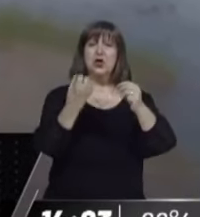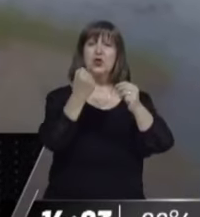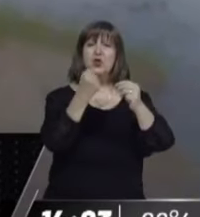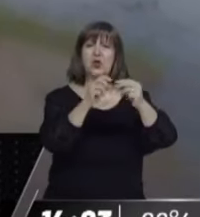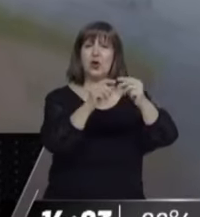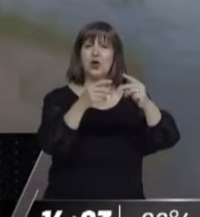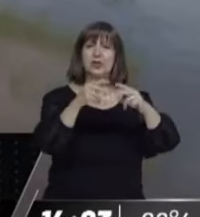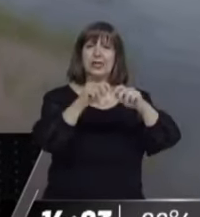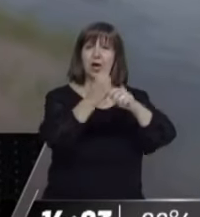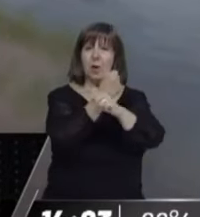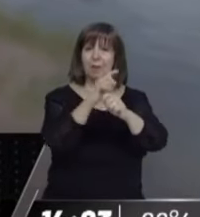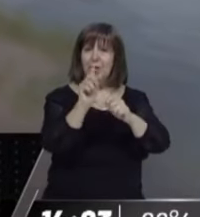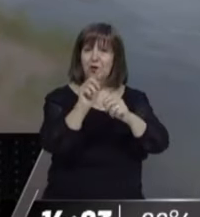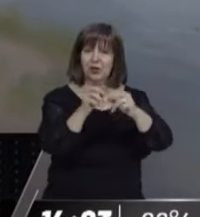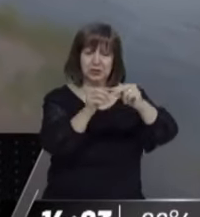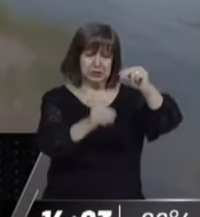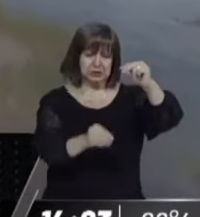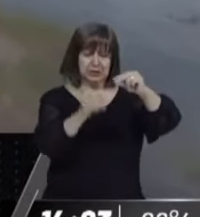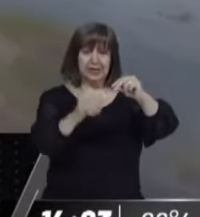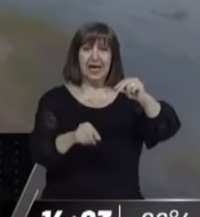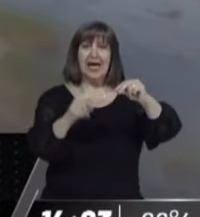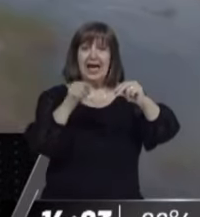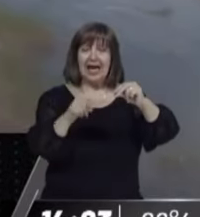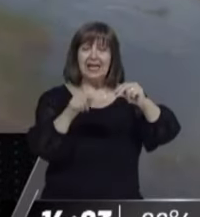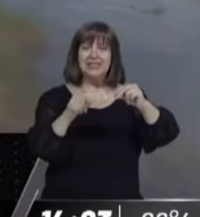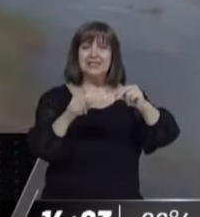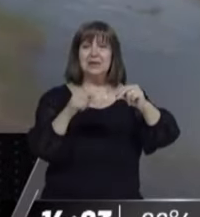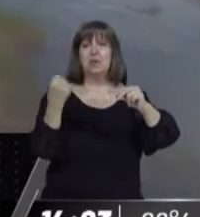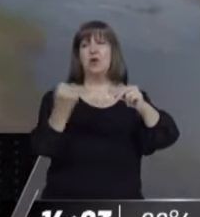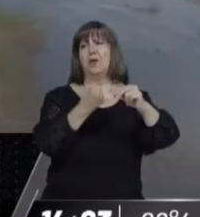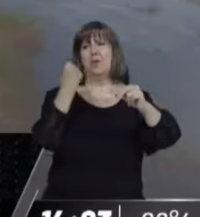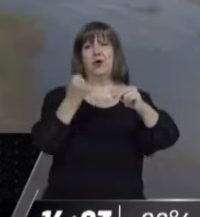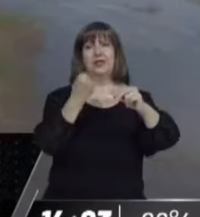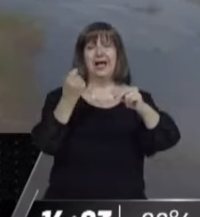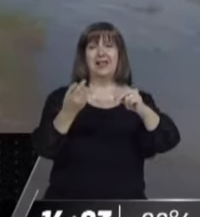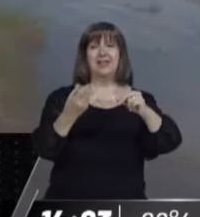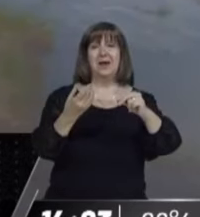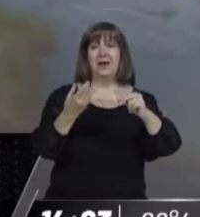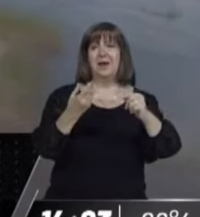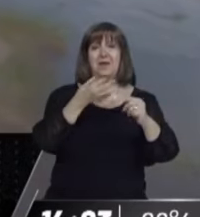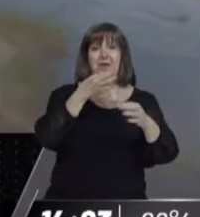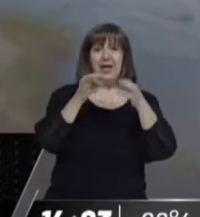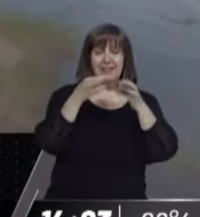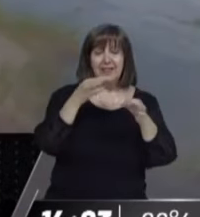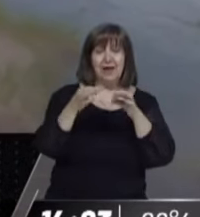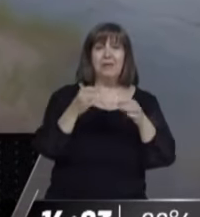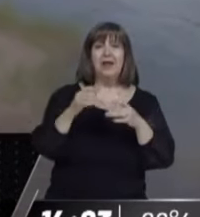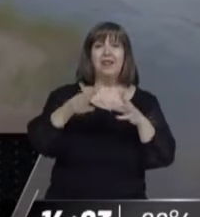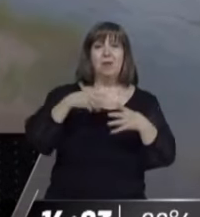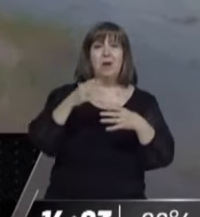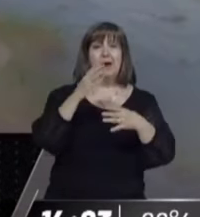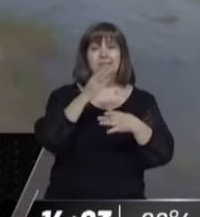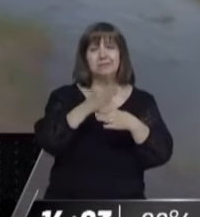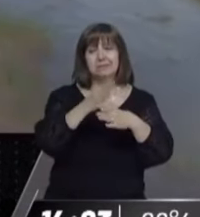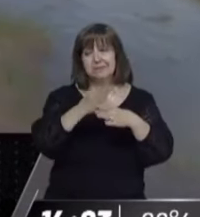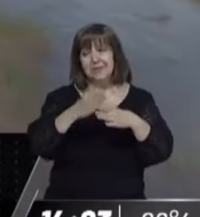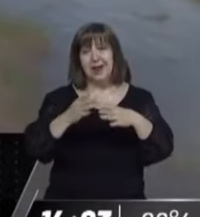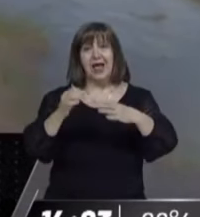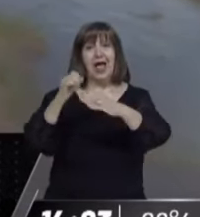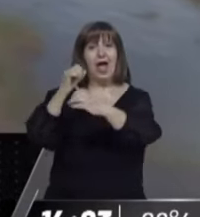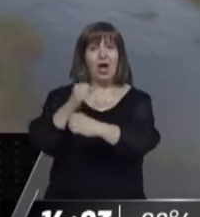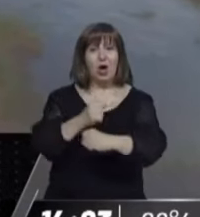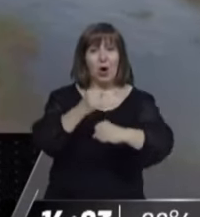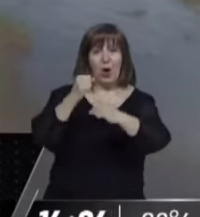No es quebradizo. Entonces, es muy buscado, muy apreciado. Y bueno, la gente también, hay gente que vive de eso. Don Félix Eduardo